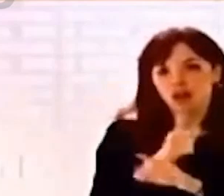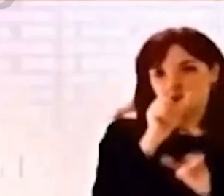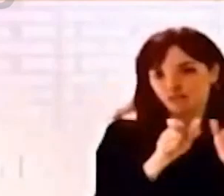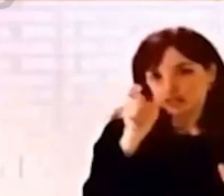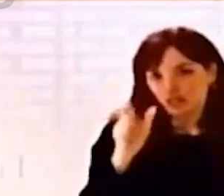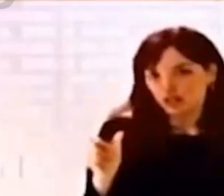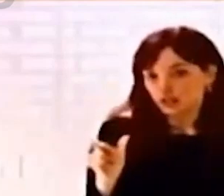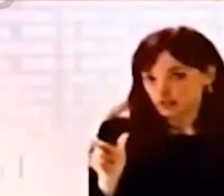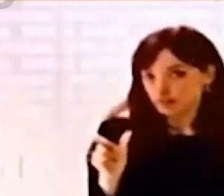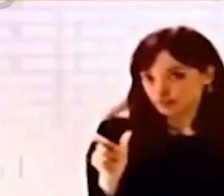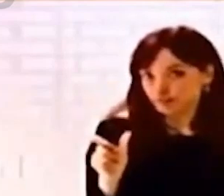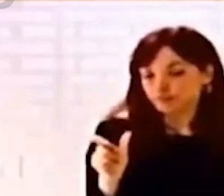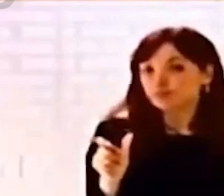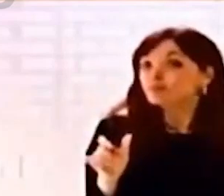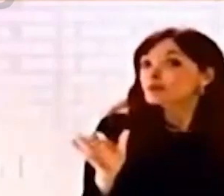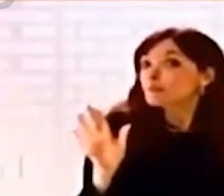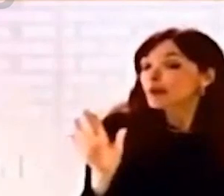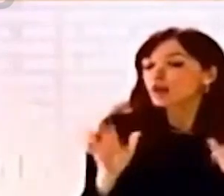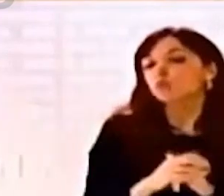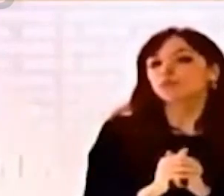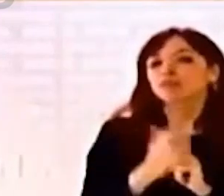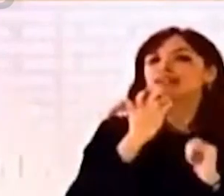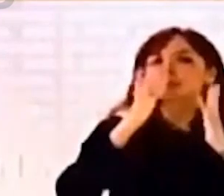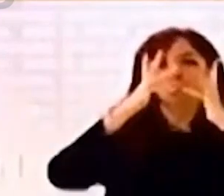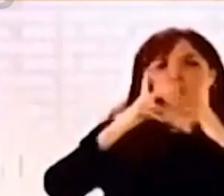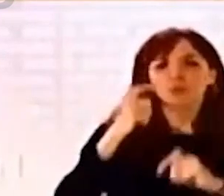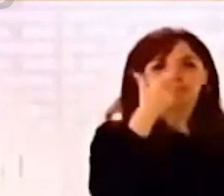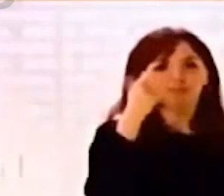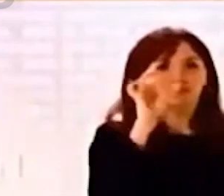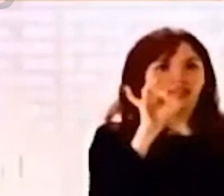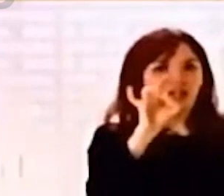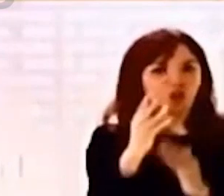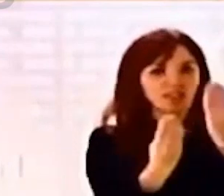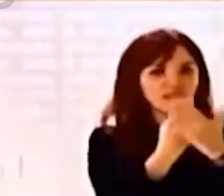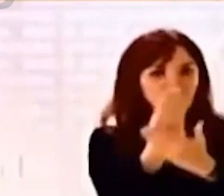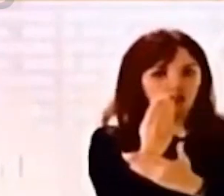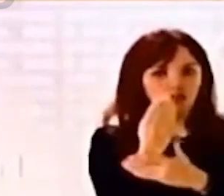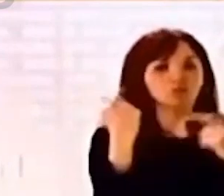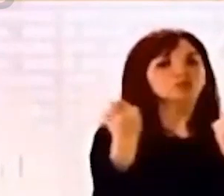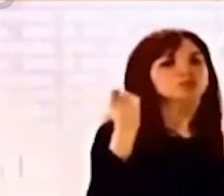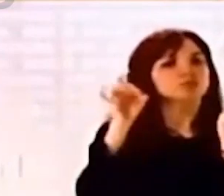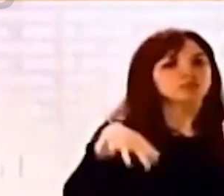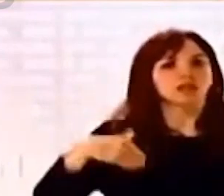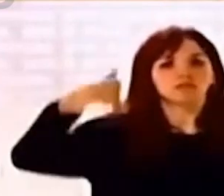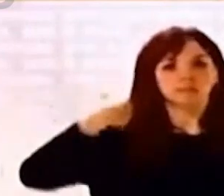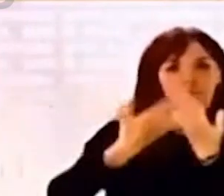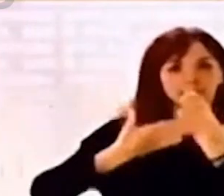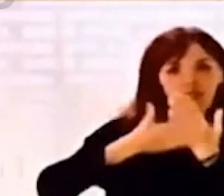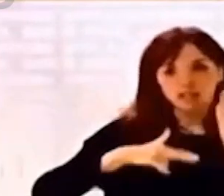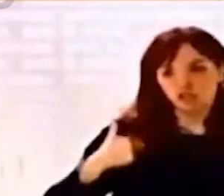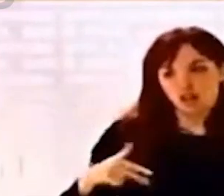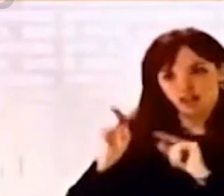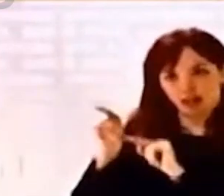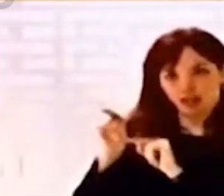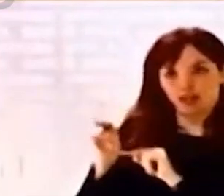si en la incidencia acumulada a los 14 días que publica el ministerio de sanidad como comunidad